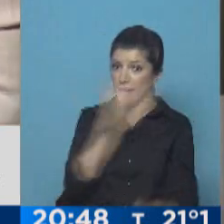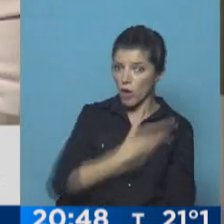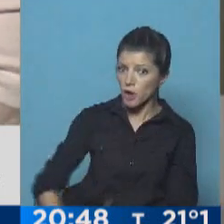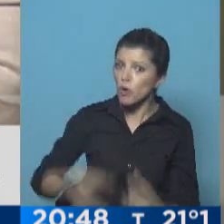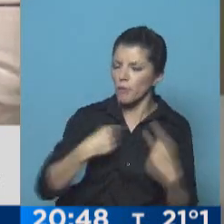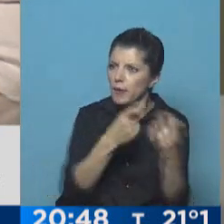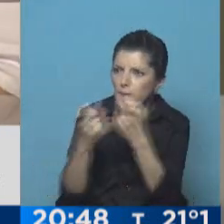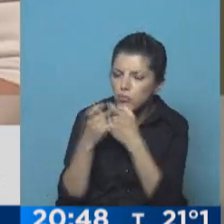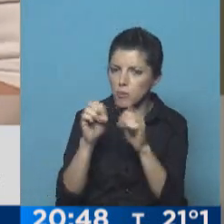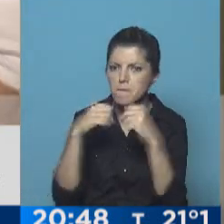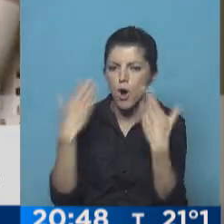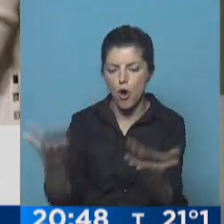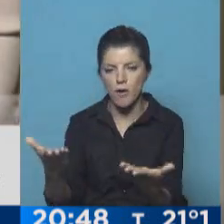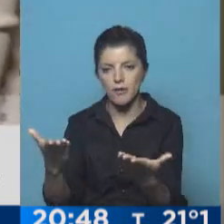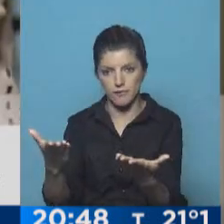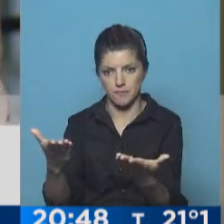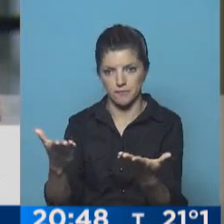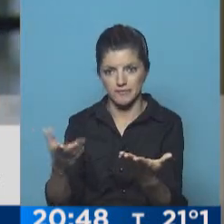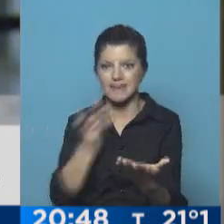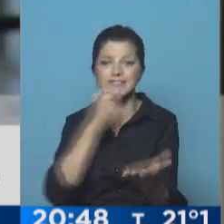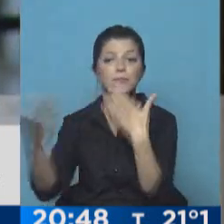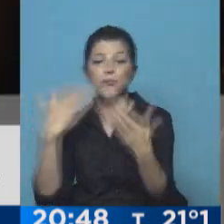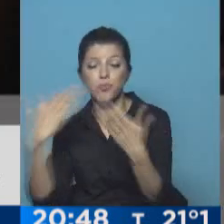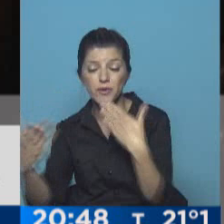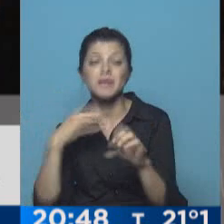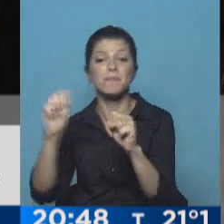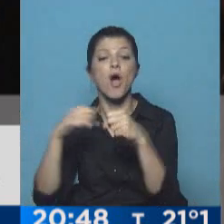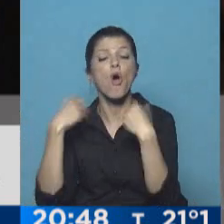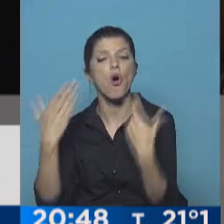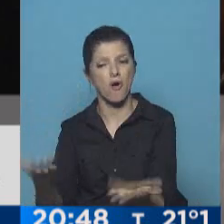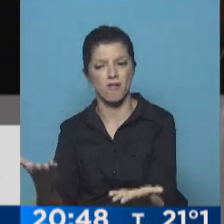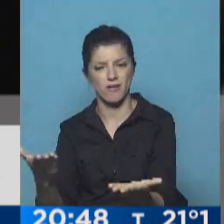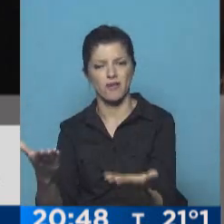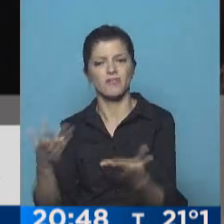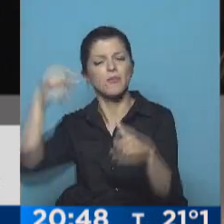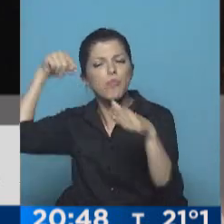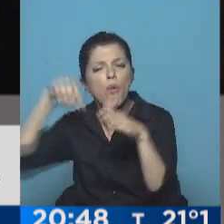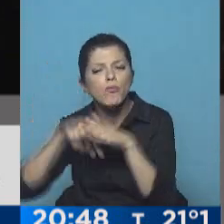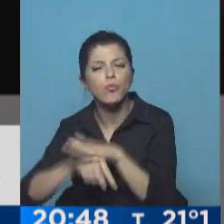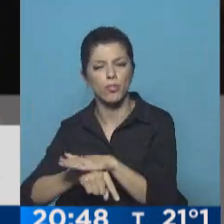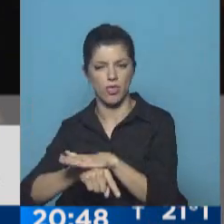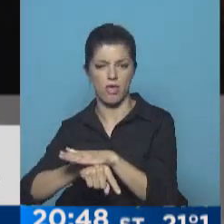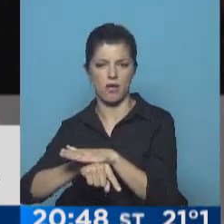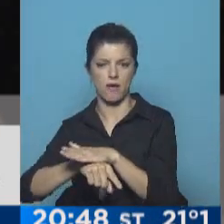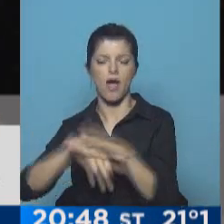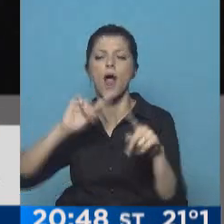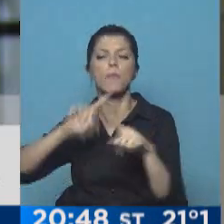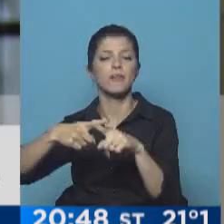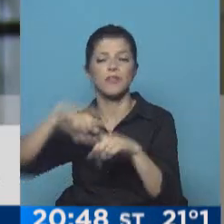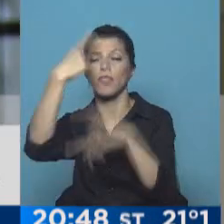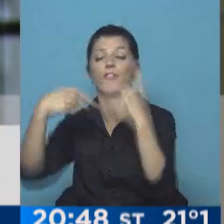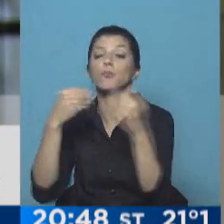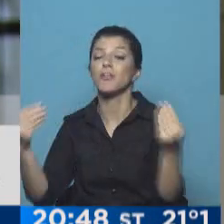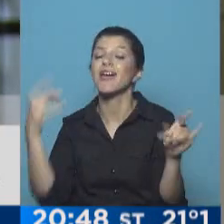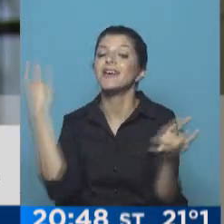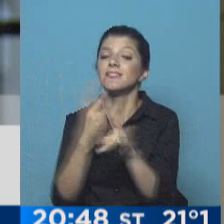otros términos y de otras cosas tal vez hubiéramos dado mayor densidad mayor profundidad a nuestras políticas porque siempre